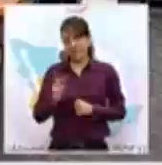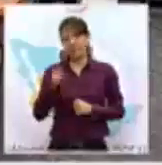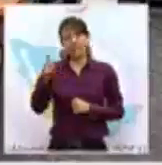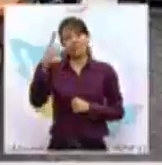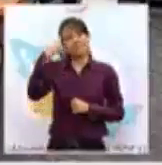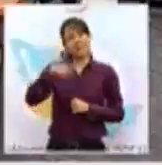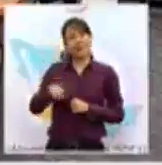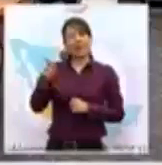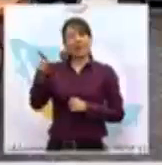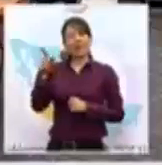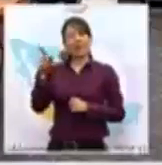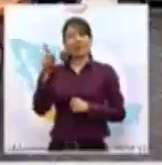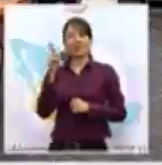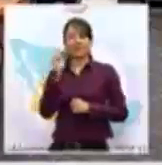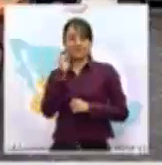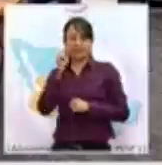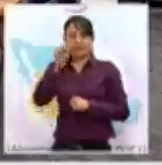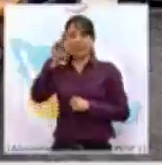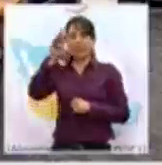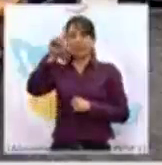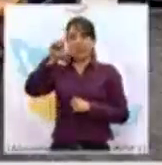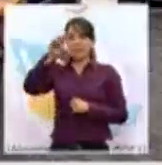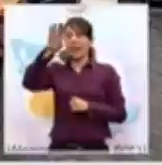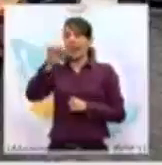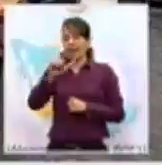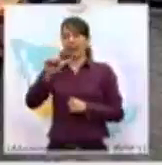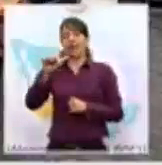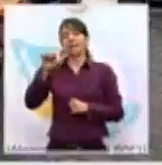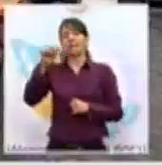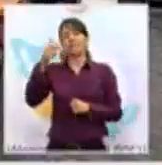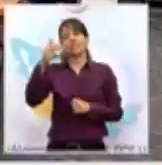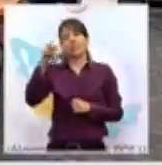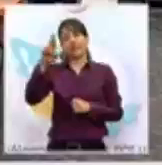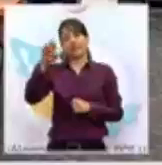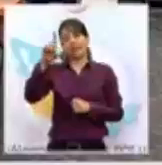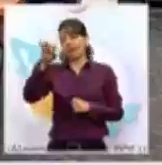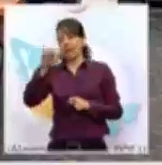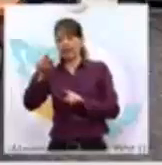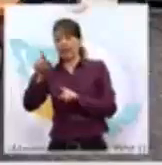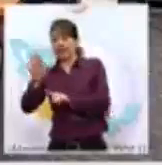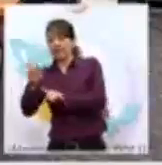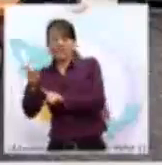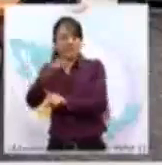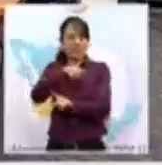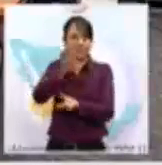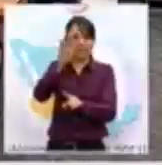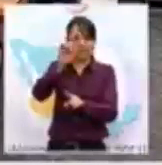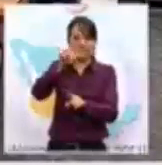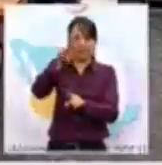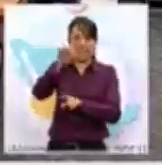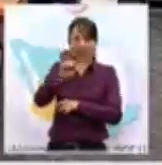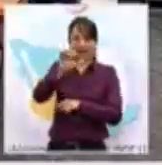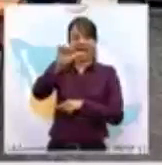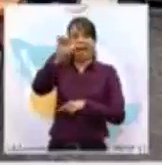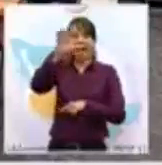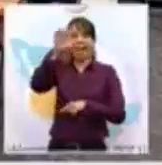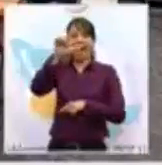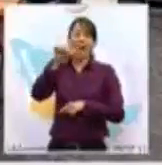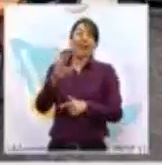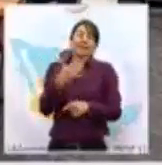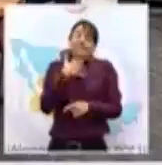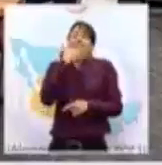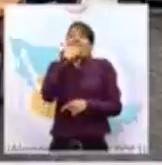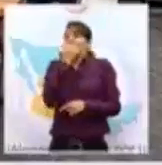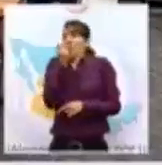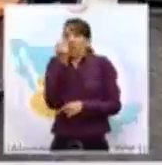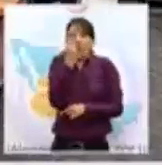Alcalá. Que hay dos blancas en la mesa. Tenemos dos blancas en la mesa.